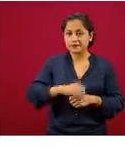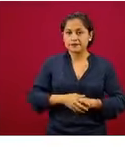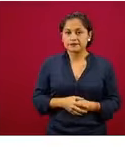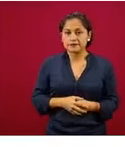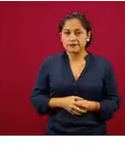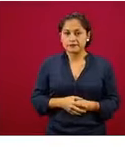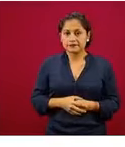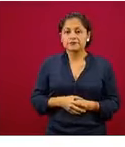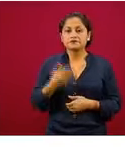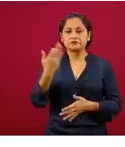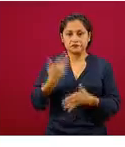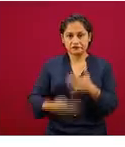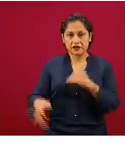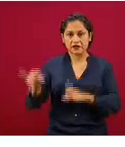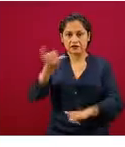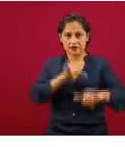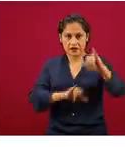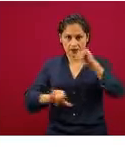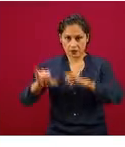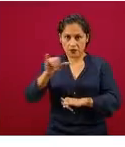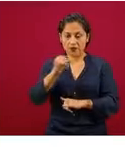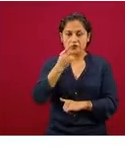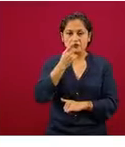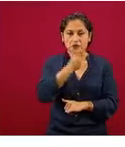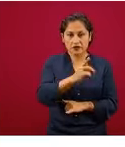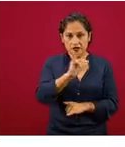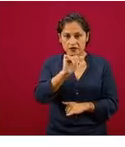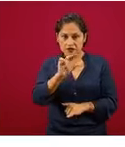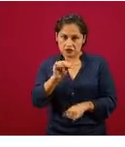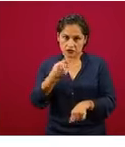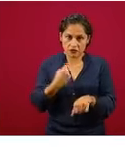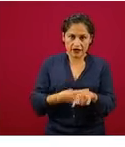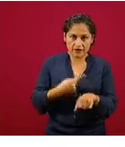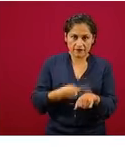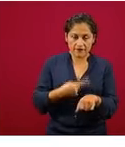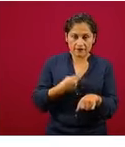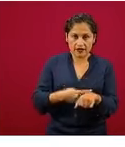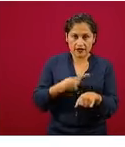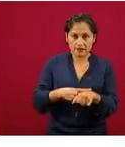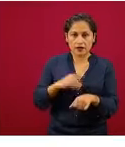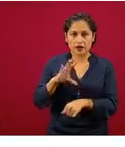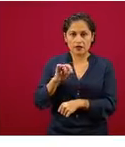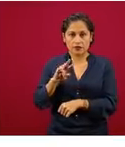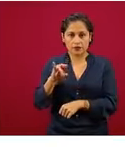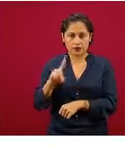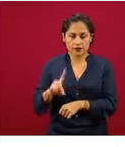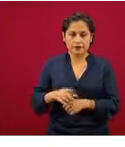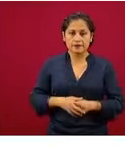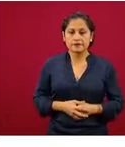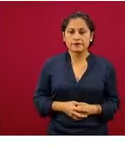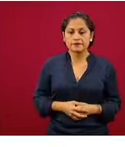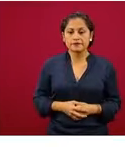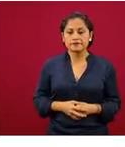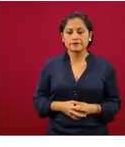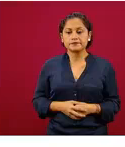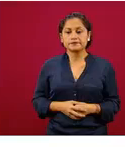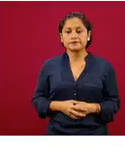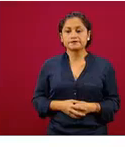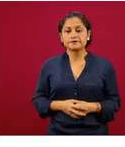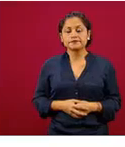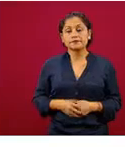de laboratorio de su muestra para saber si finalmente se confirman o no a COVID-19. En la siguiente